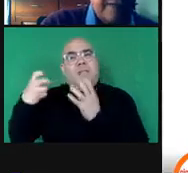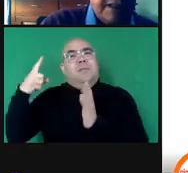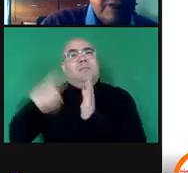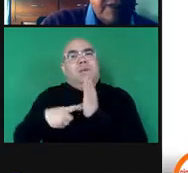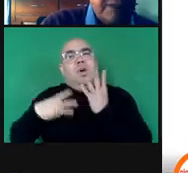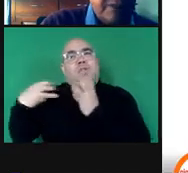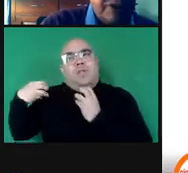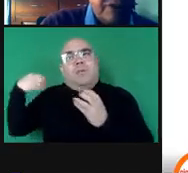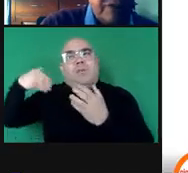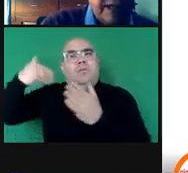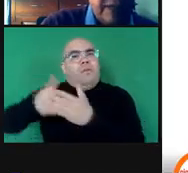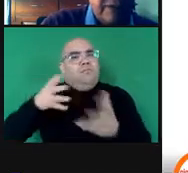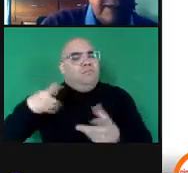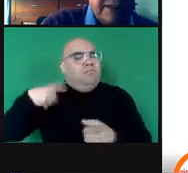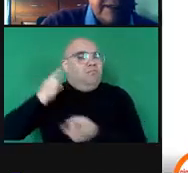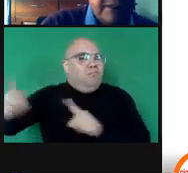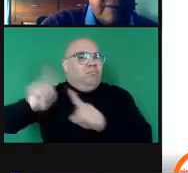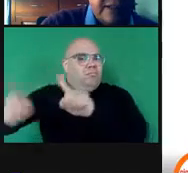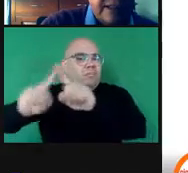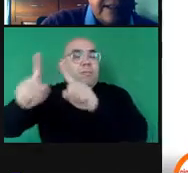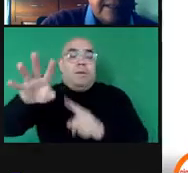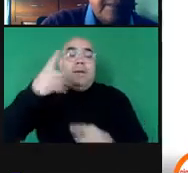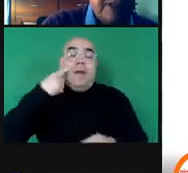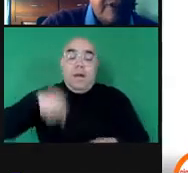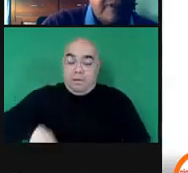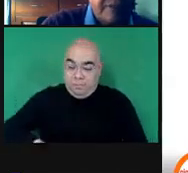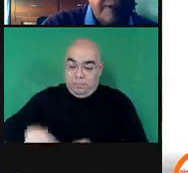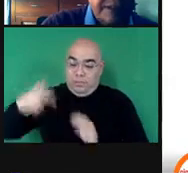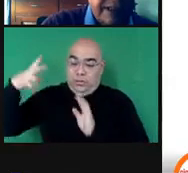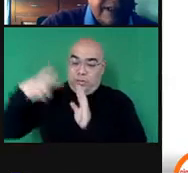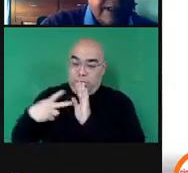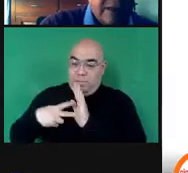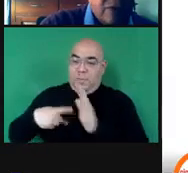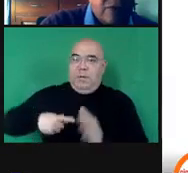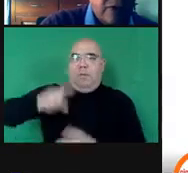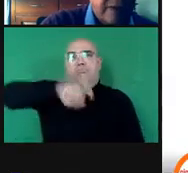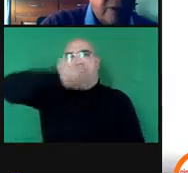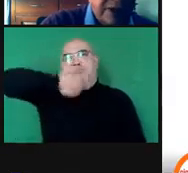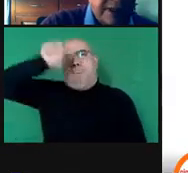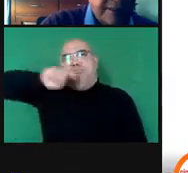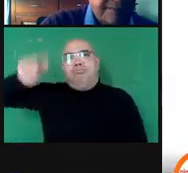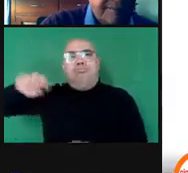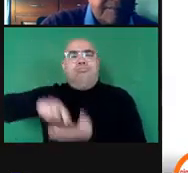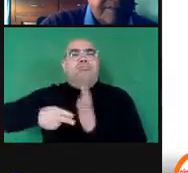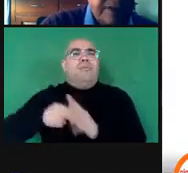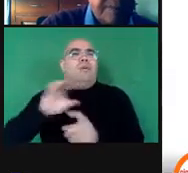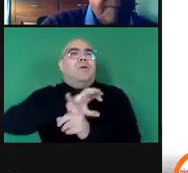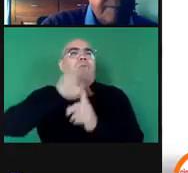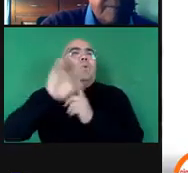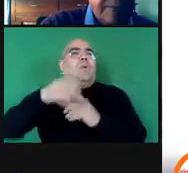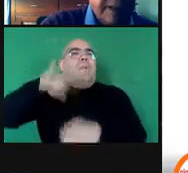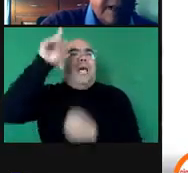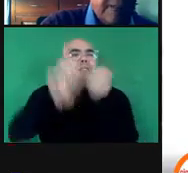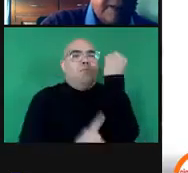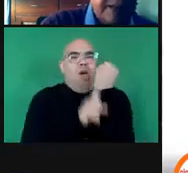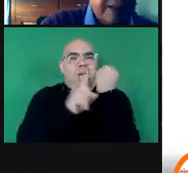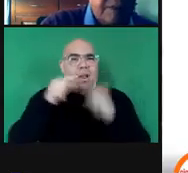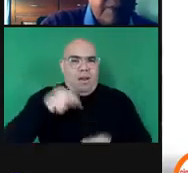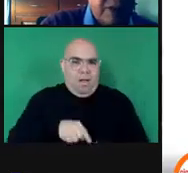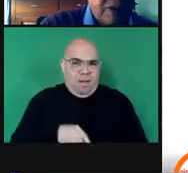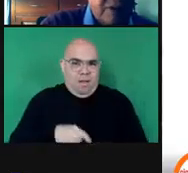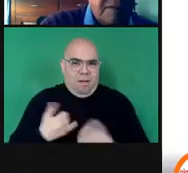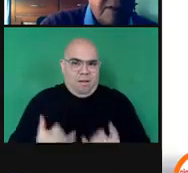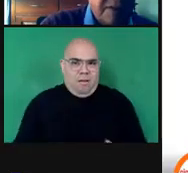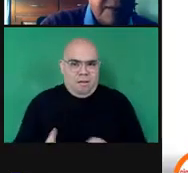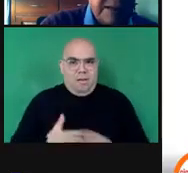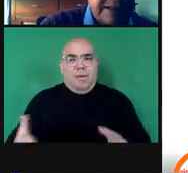el graffiti es una expresión, una expresión pues cultural moderna, ¿sí? Aparecieron